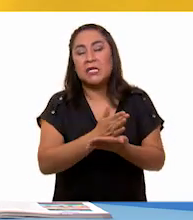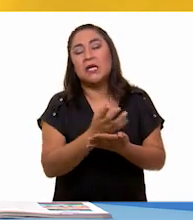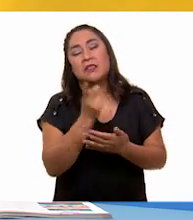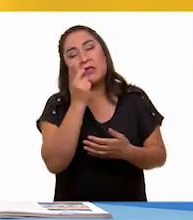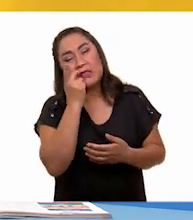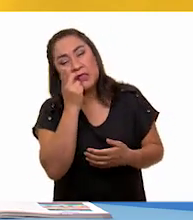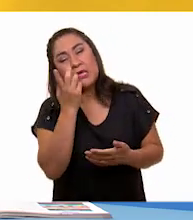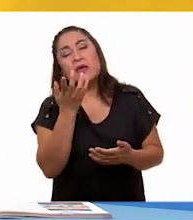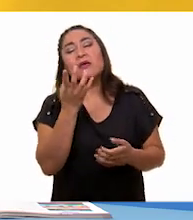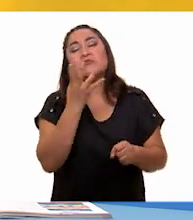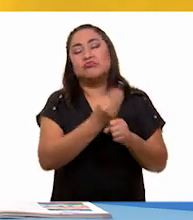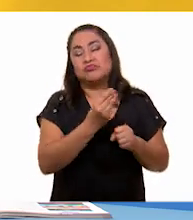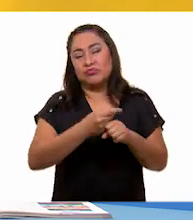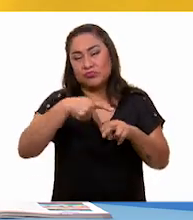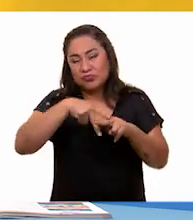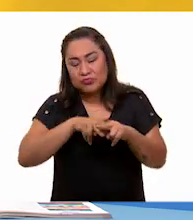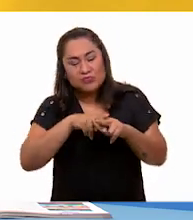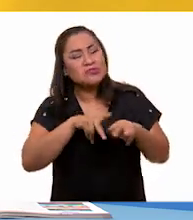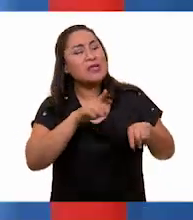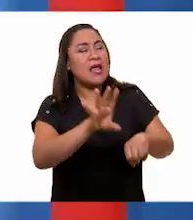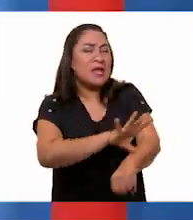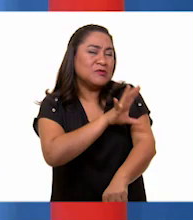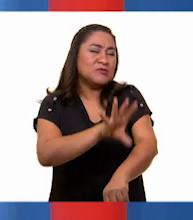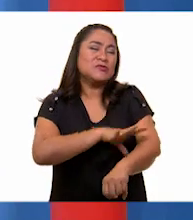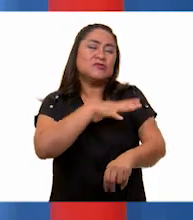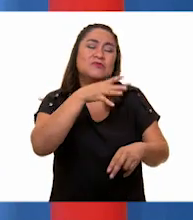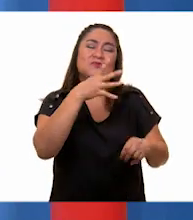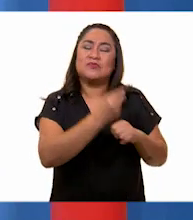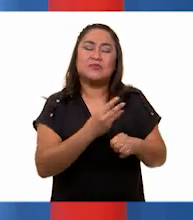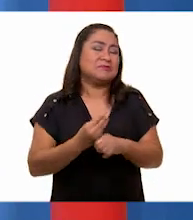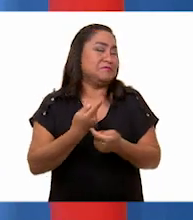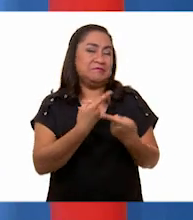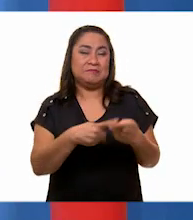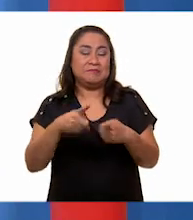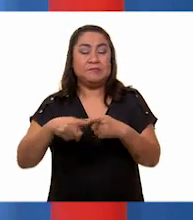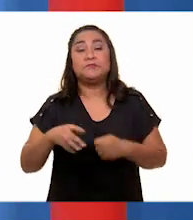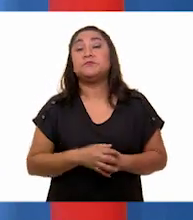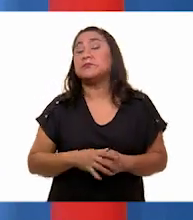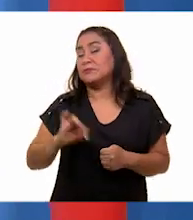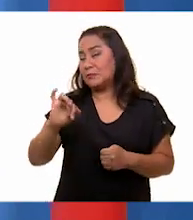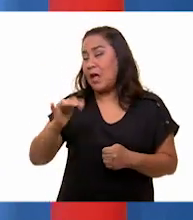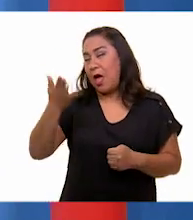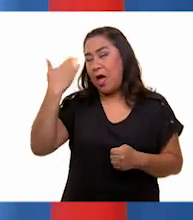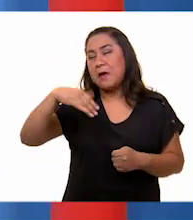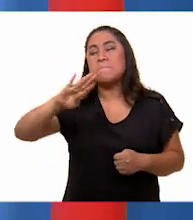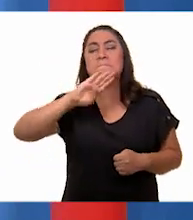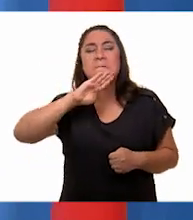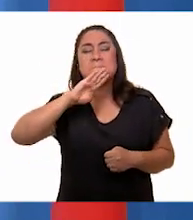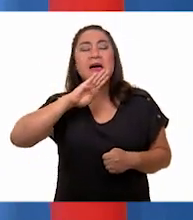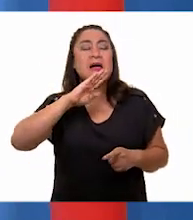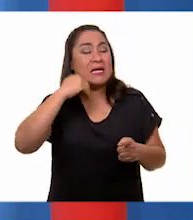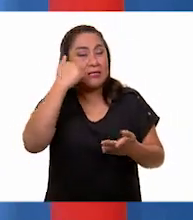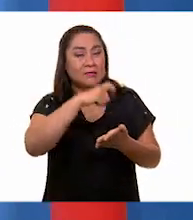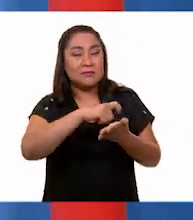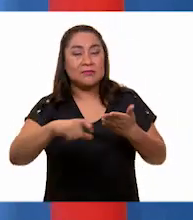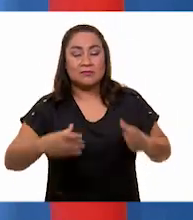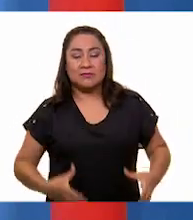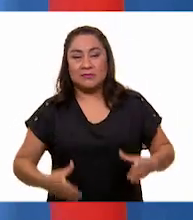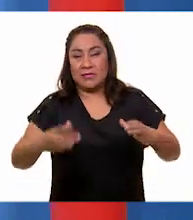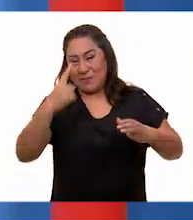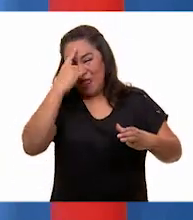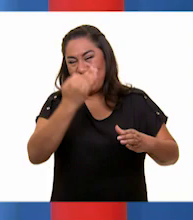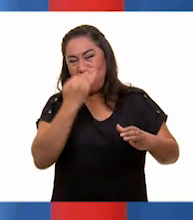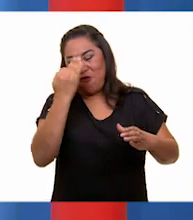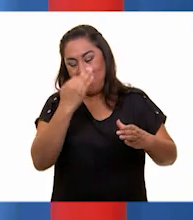dentistas, plomeros, electricistas, etcétera. Sí, mi mamá el otro día estaba buscando unas macetas grandes y encontró unas